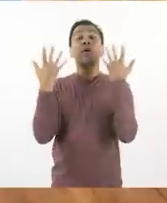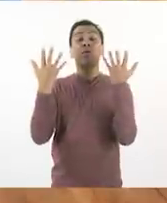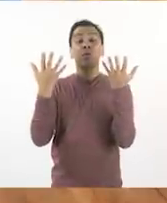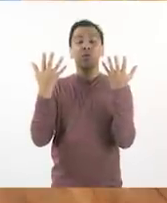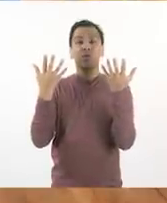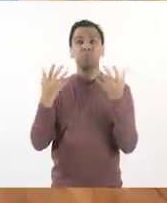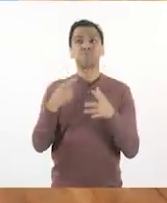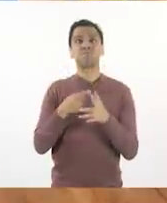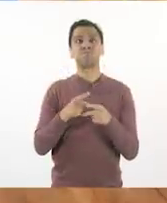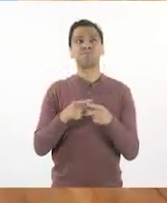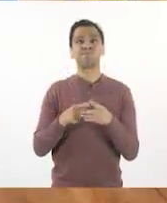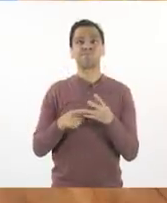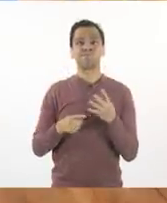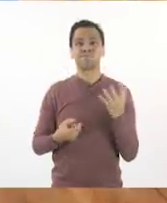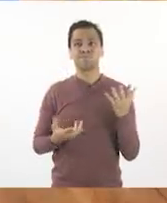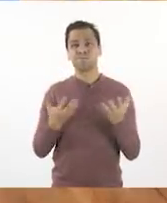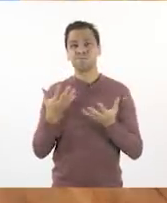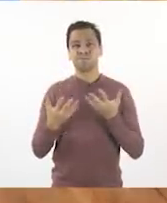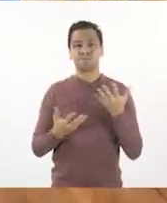Son